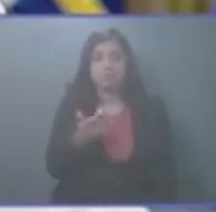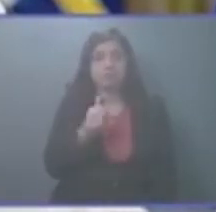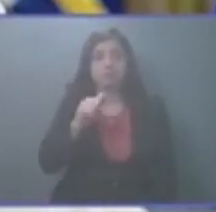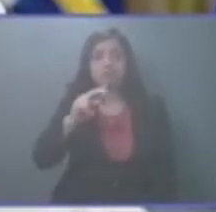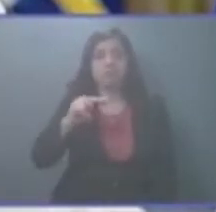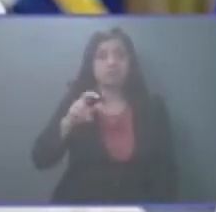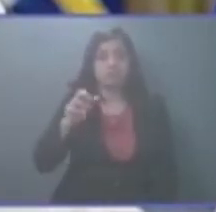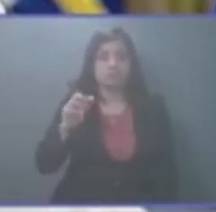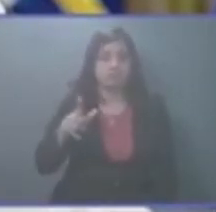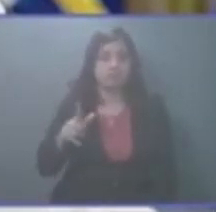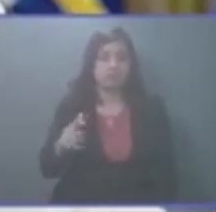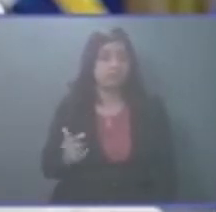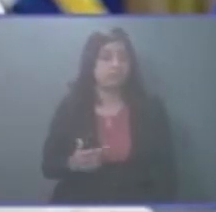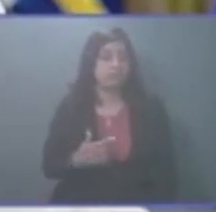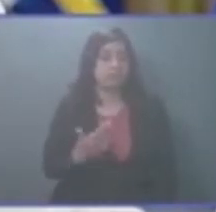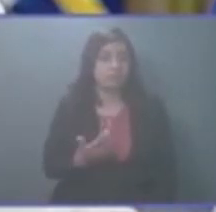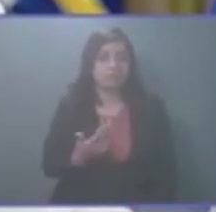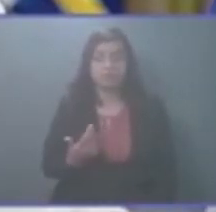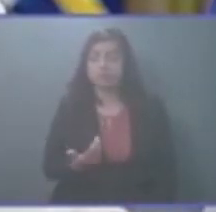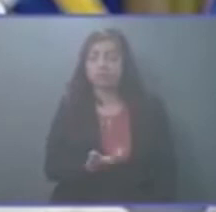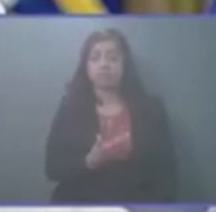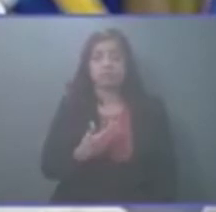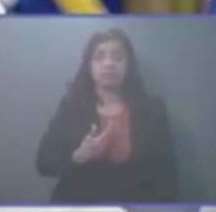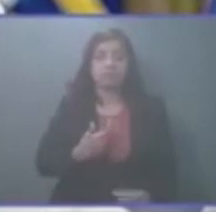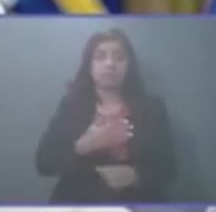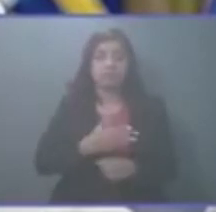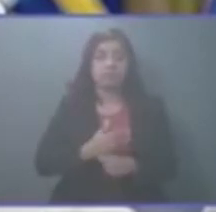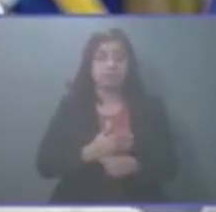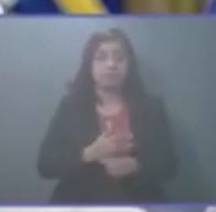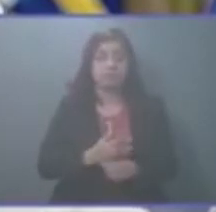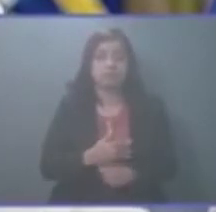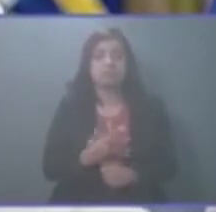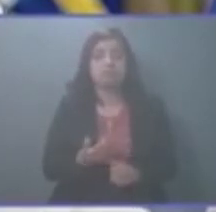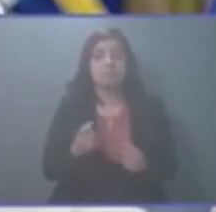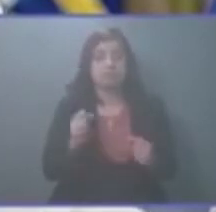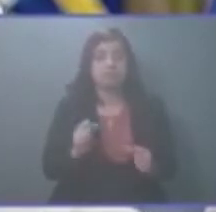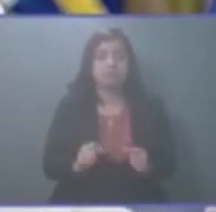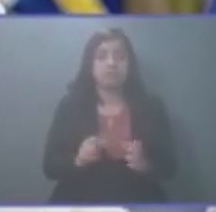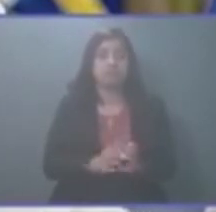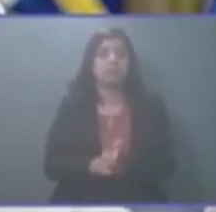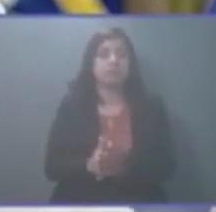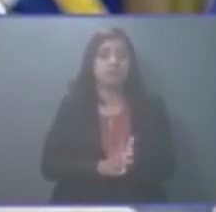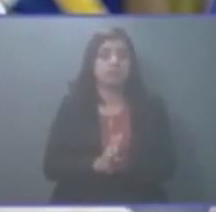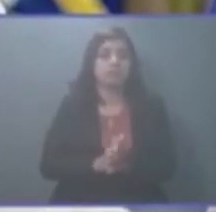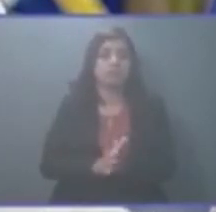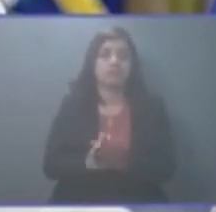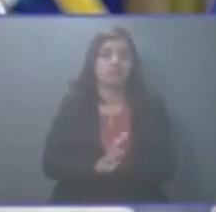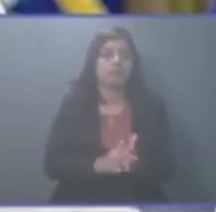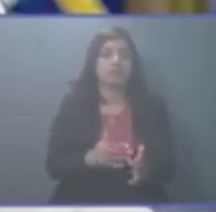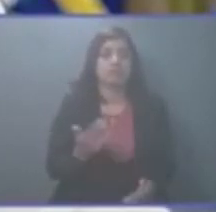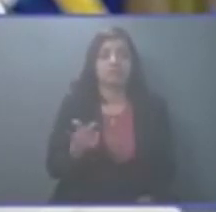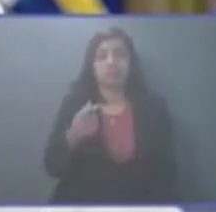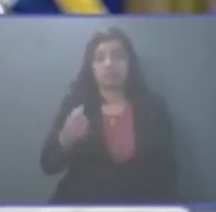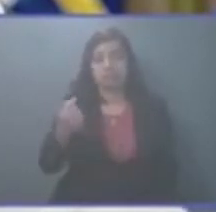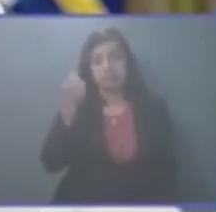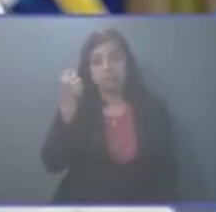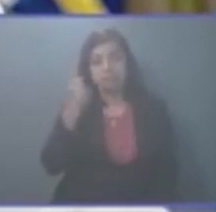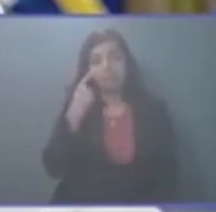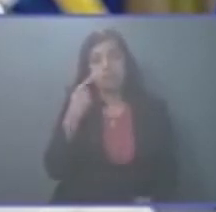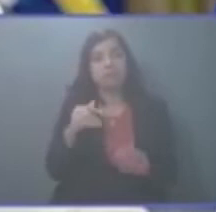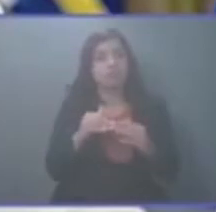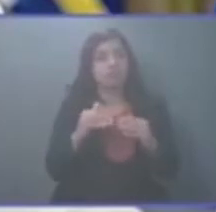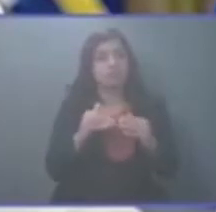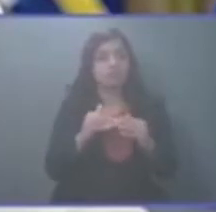antel donde nuestro grupo parlamentario entonces hizo una batalla importante donde también